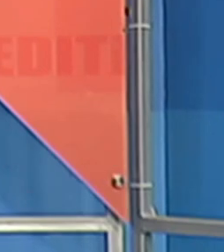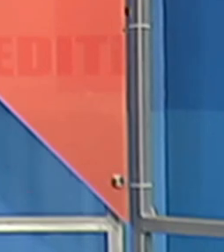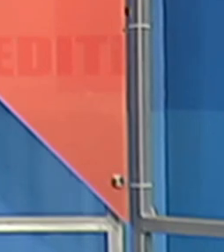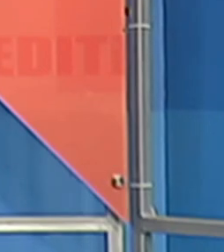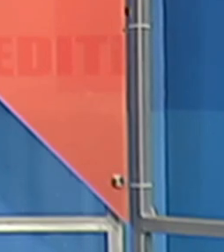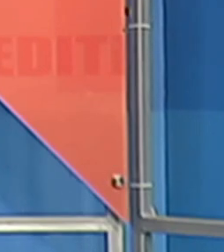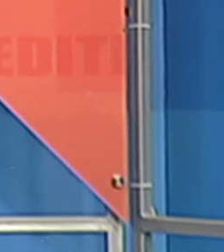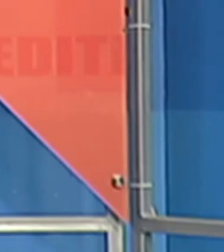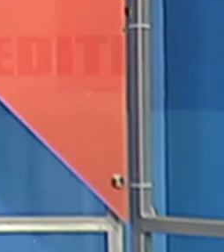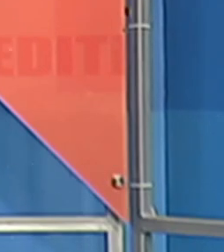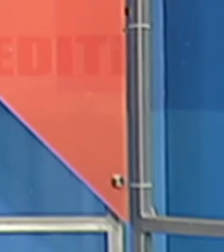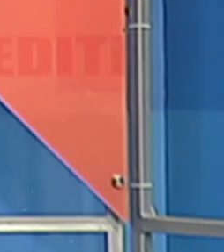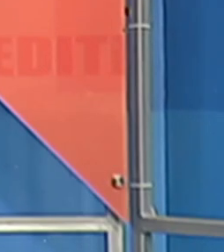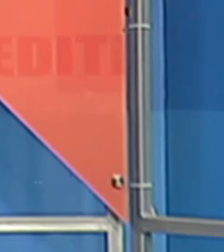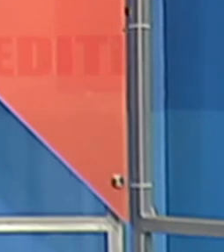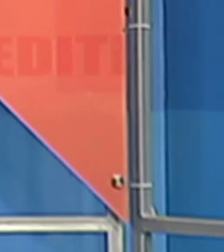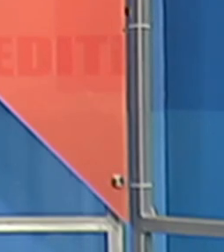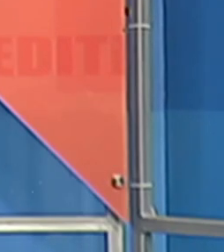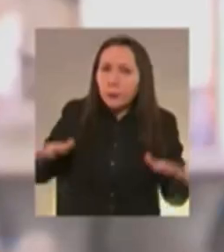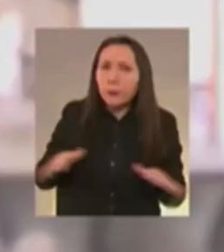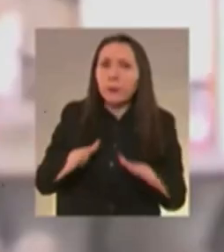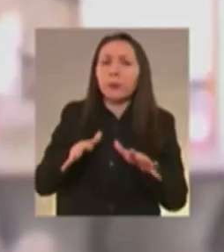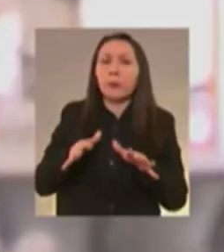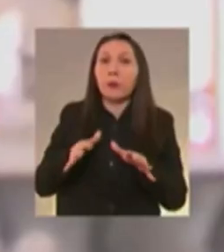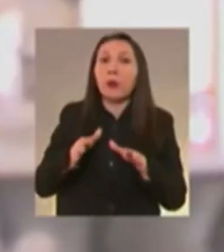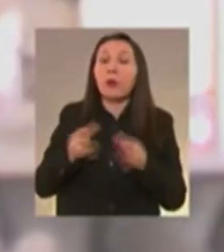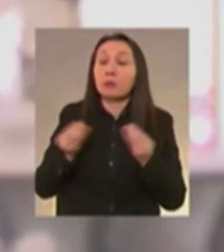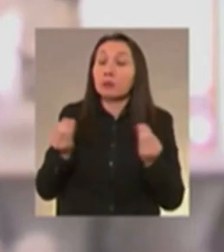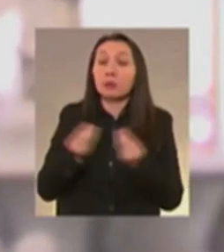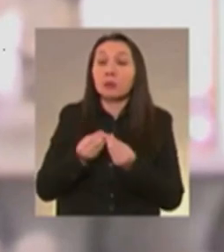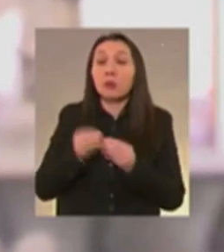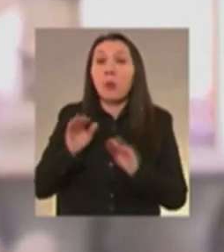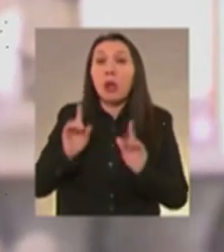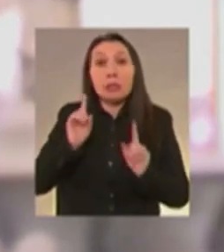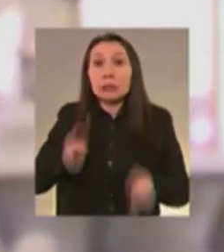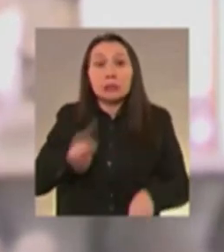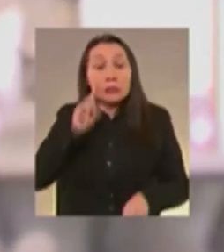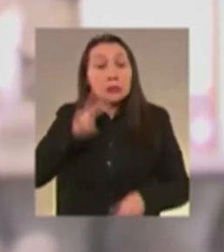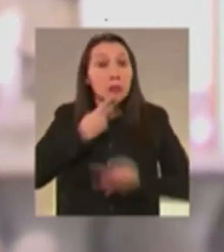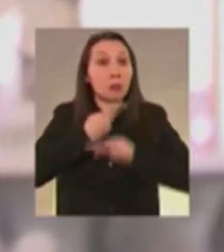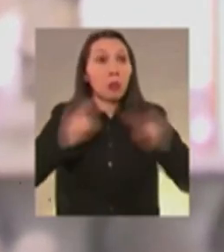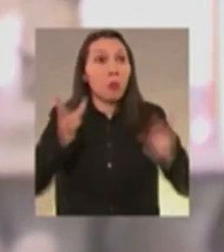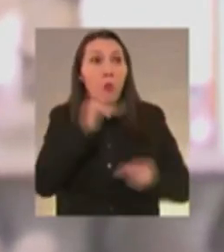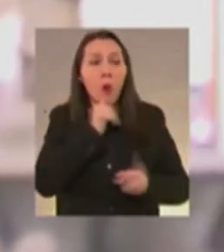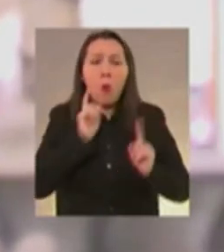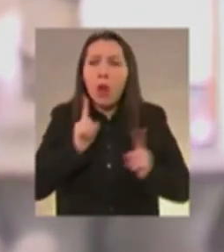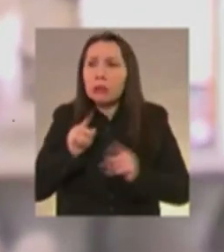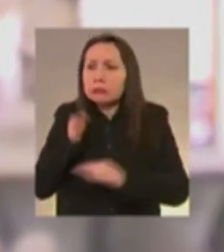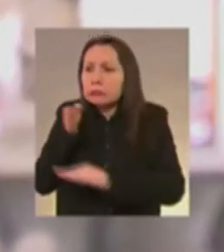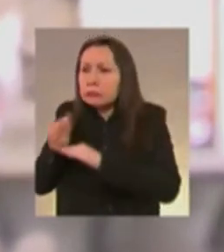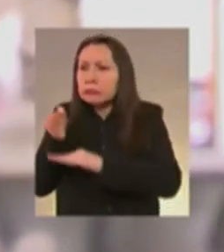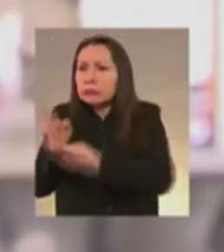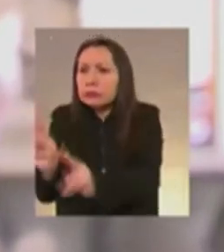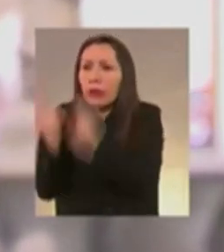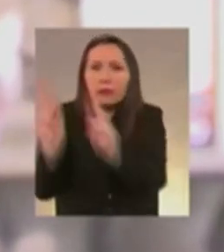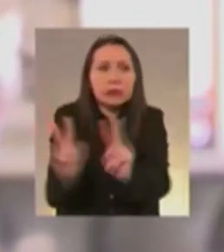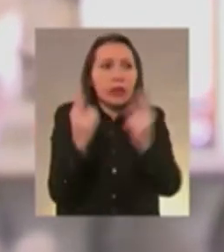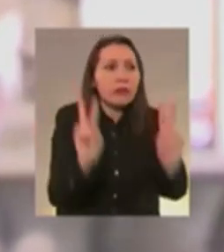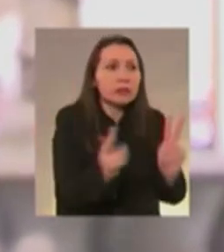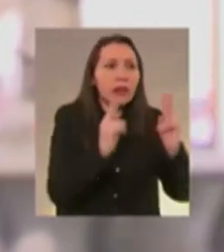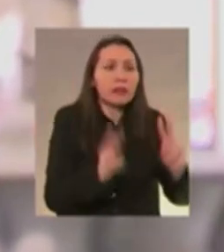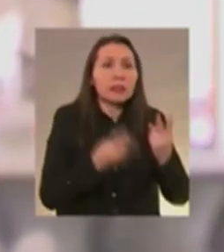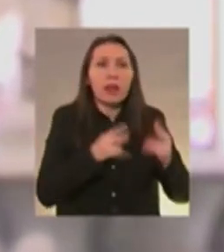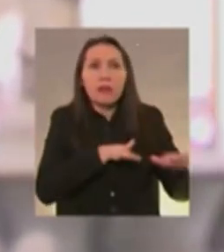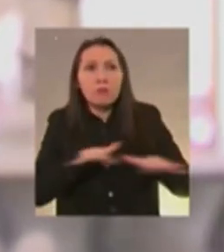detalles, celebración, hay mucha memoria, mucha memoria. Ahora está hablando el presidente chileno. Escuchemos algo de lo que dice el